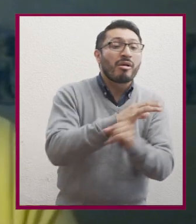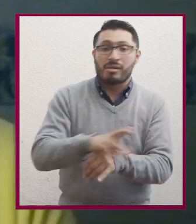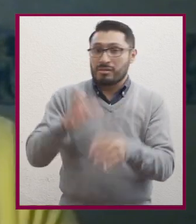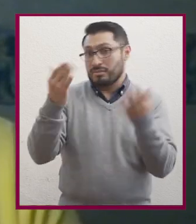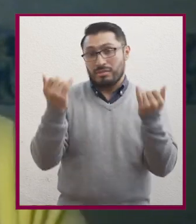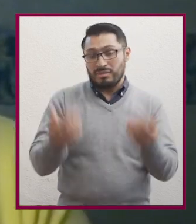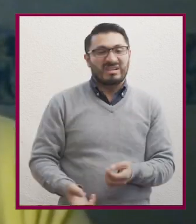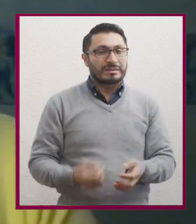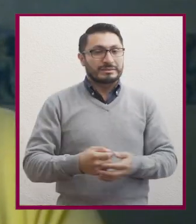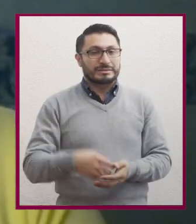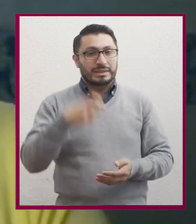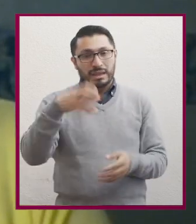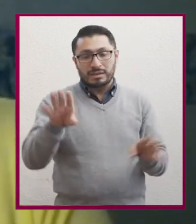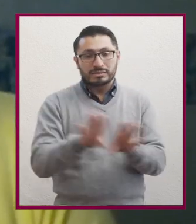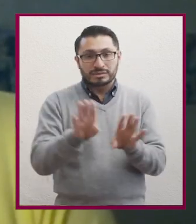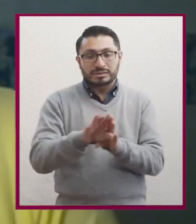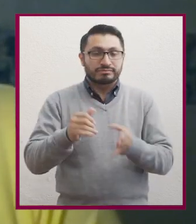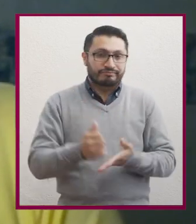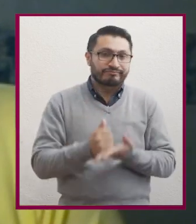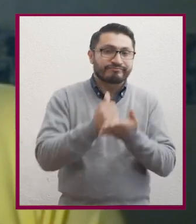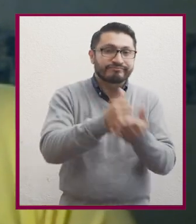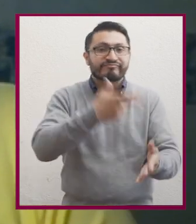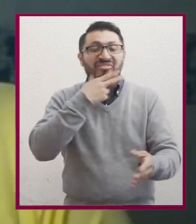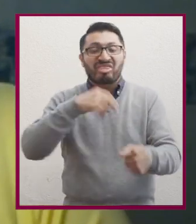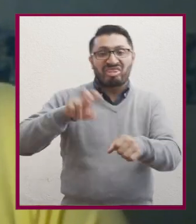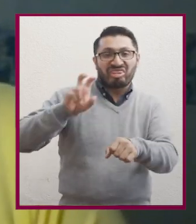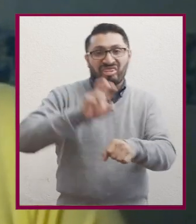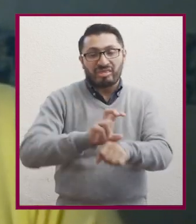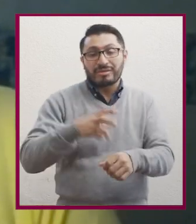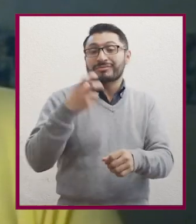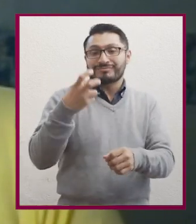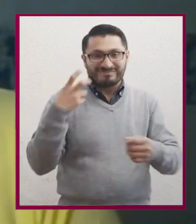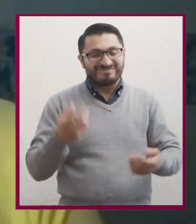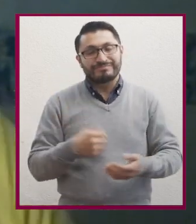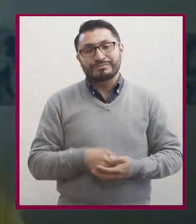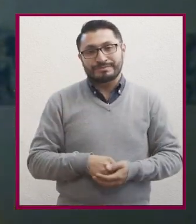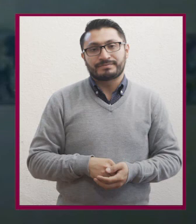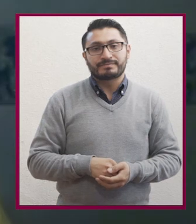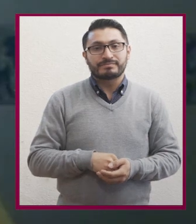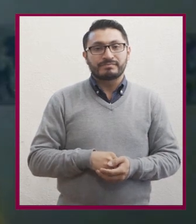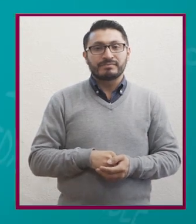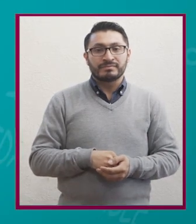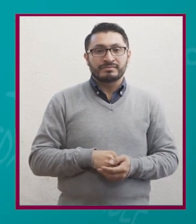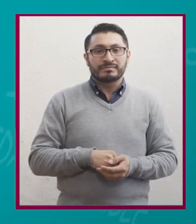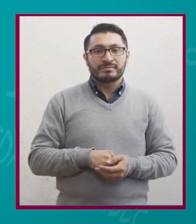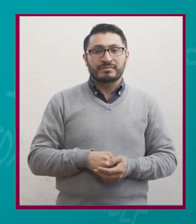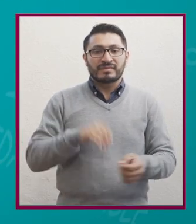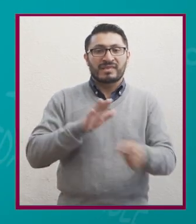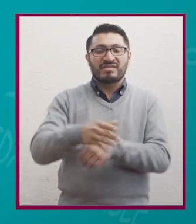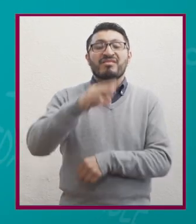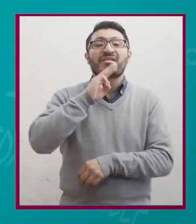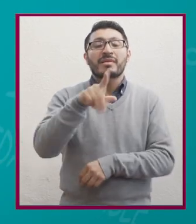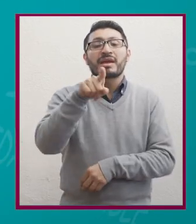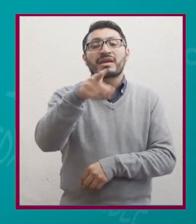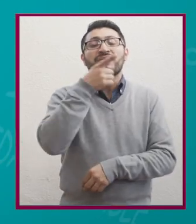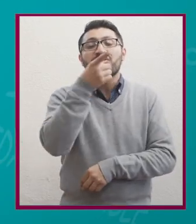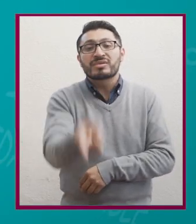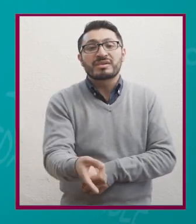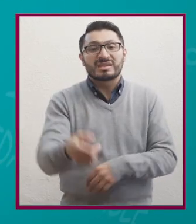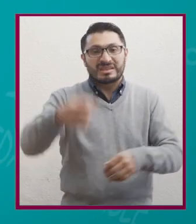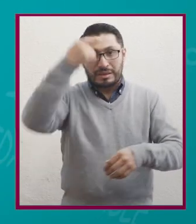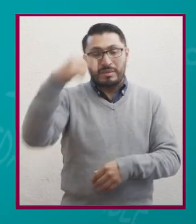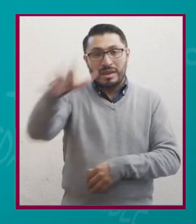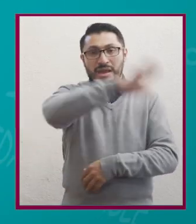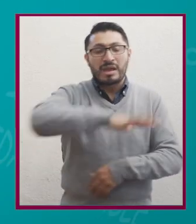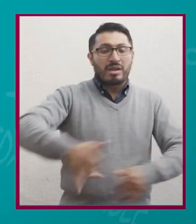de género, pues ahí se contribuye mucho a reproducir conductas y discursos machistas. ¿Qué mensaje te gustaría dejar en la